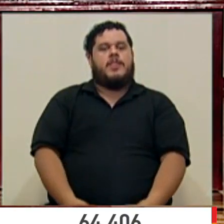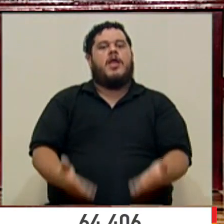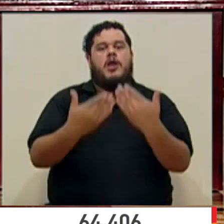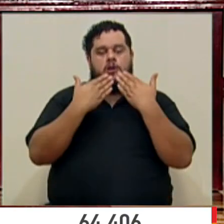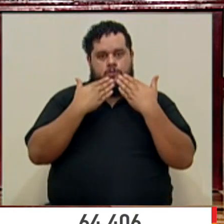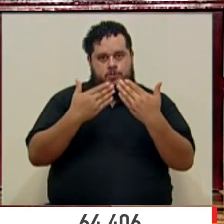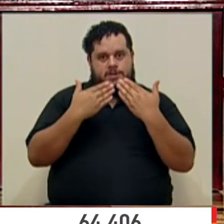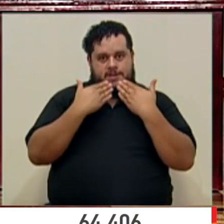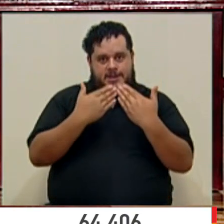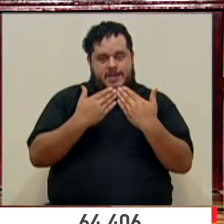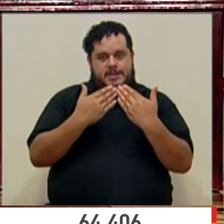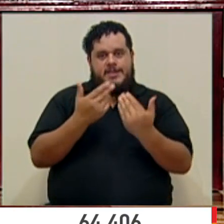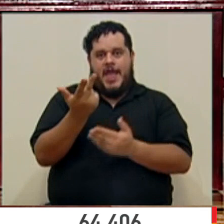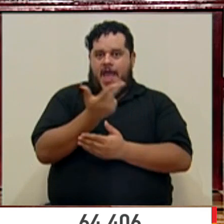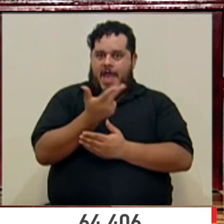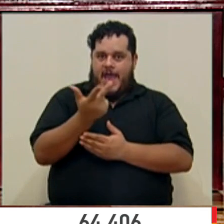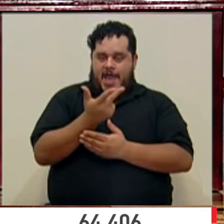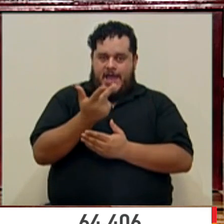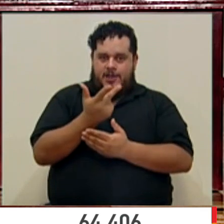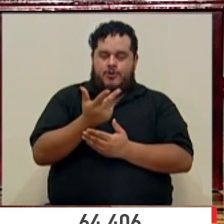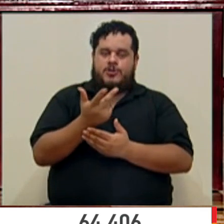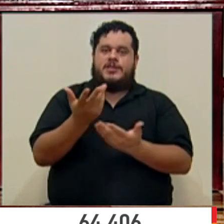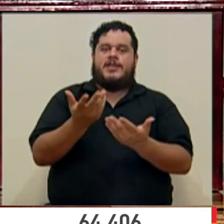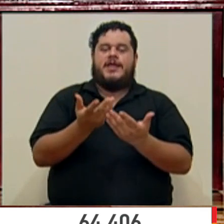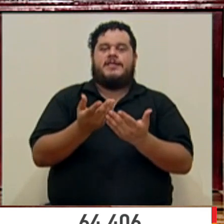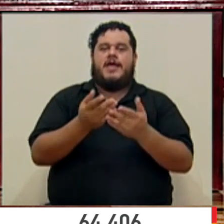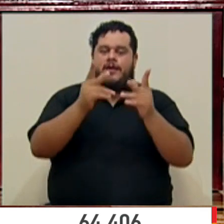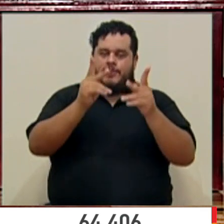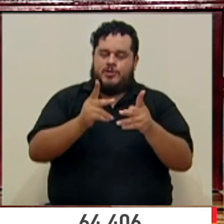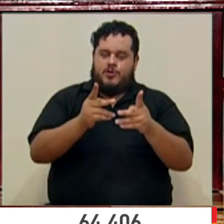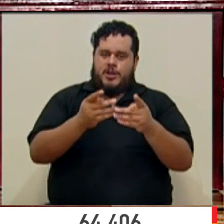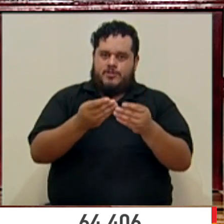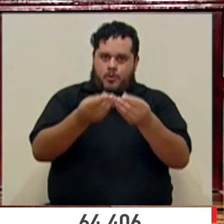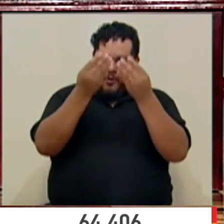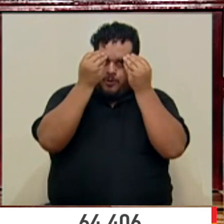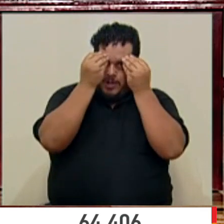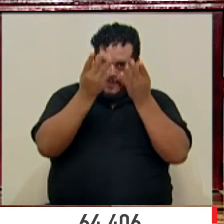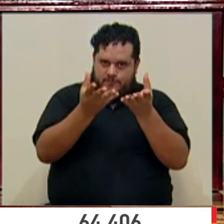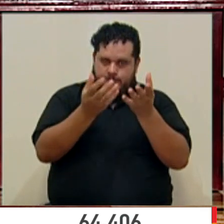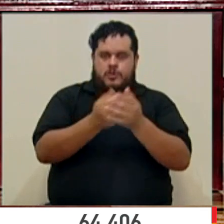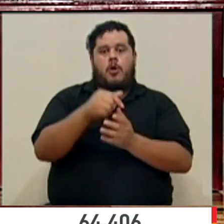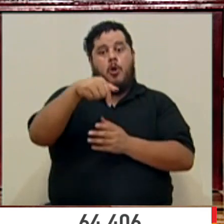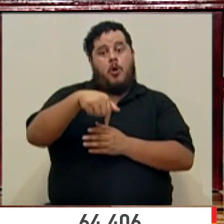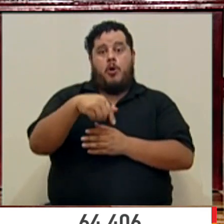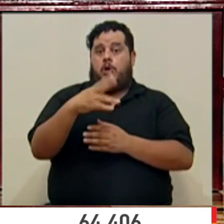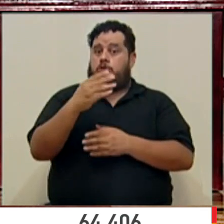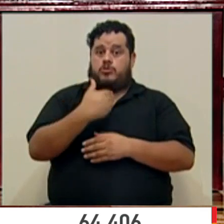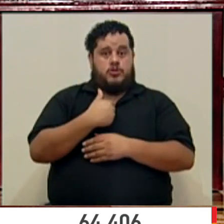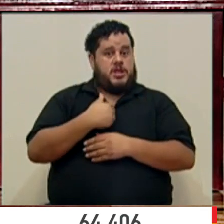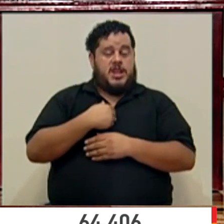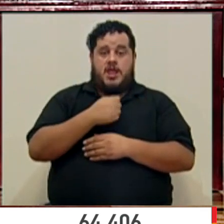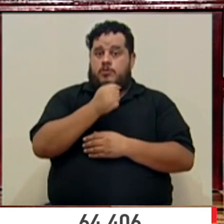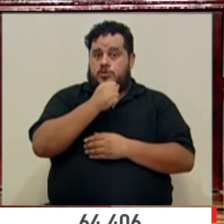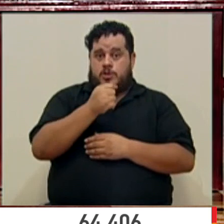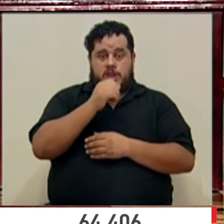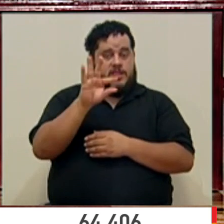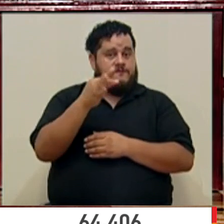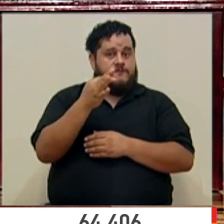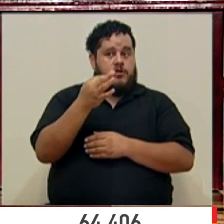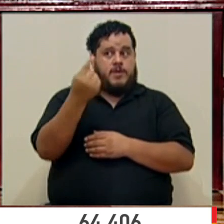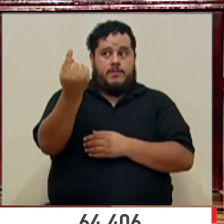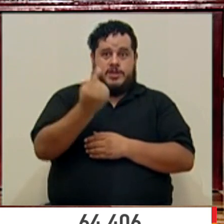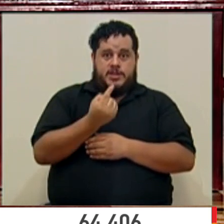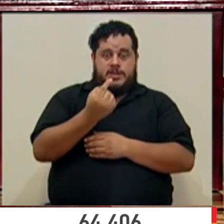Muchas gracias a los tres jerarcas por el detalle ofrecido. Esta tarde no contamos con periodistas de manera presencial en